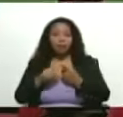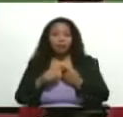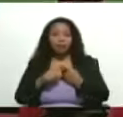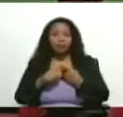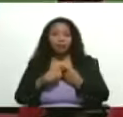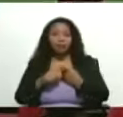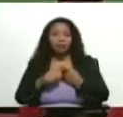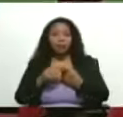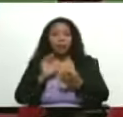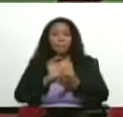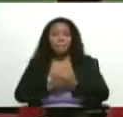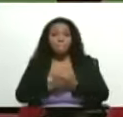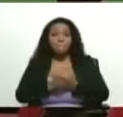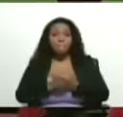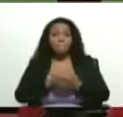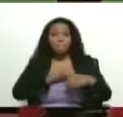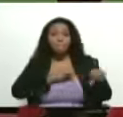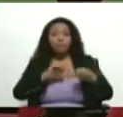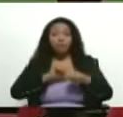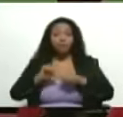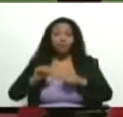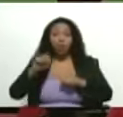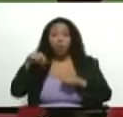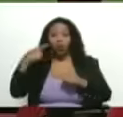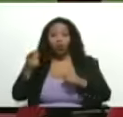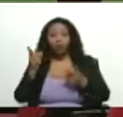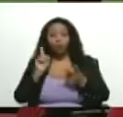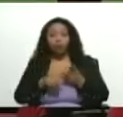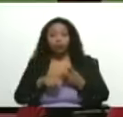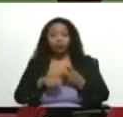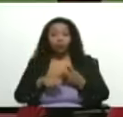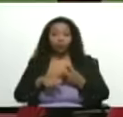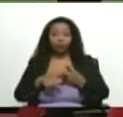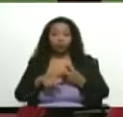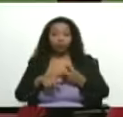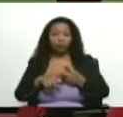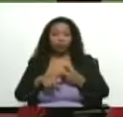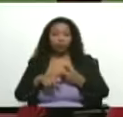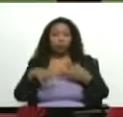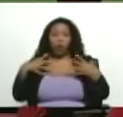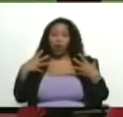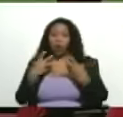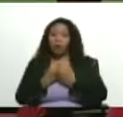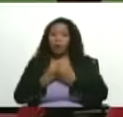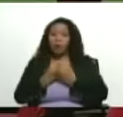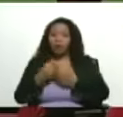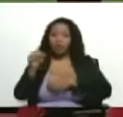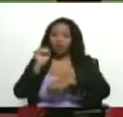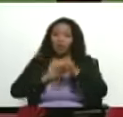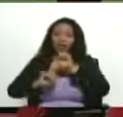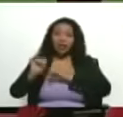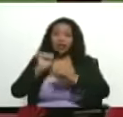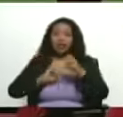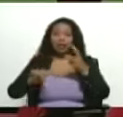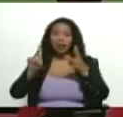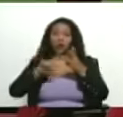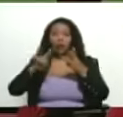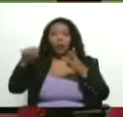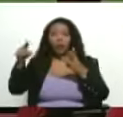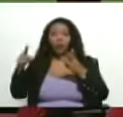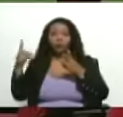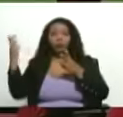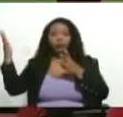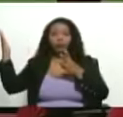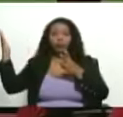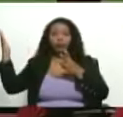el compañero de movilización Alexander Suárez y por el compañero de defensa Luis Rodríguez. Ese es el